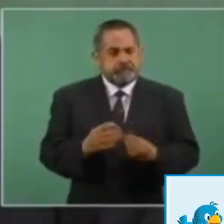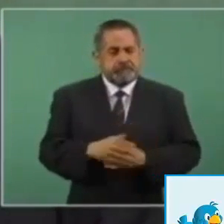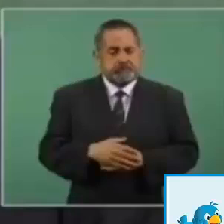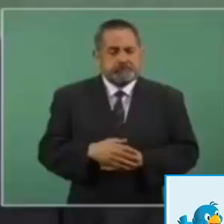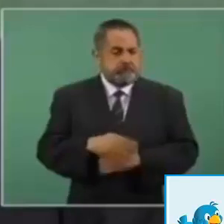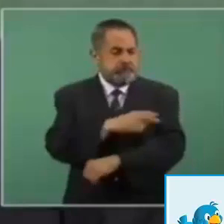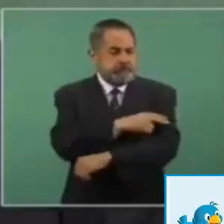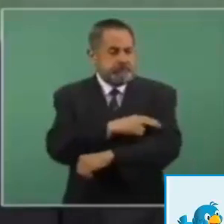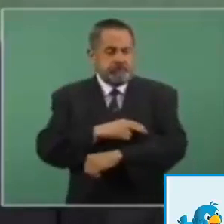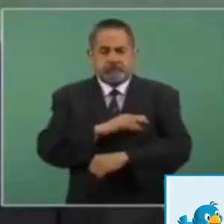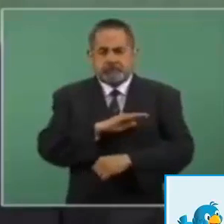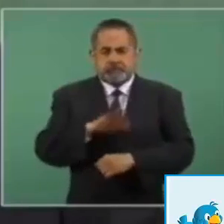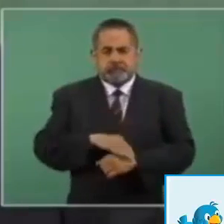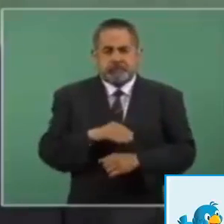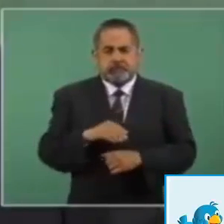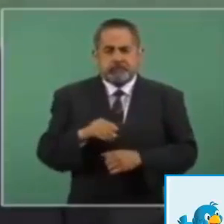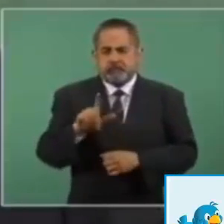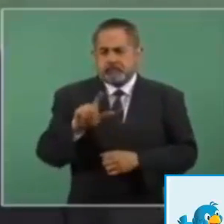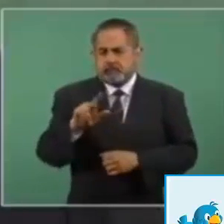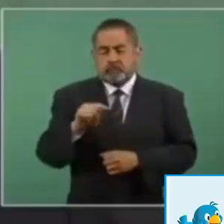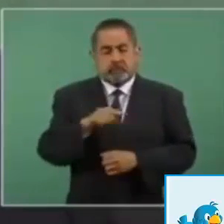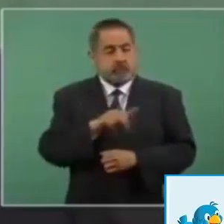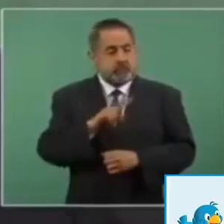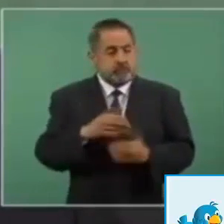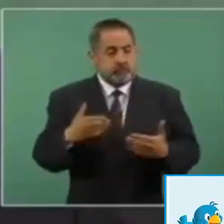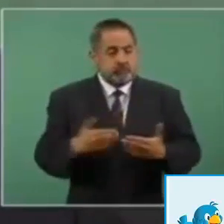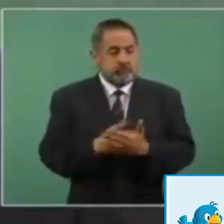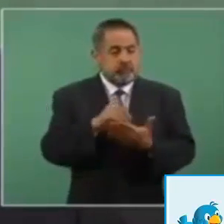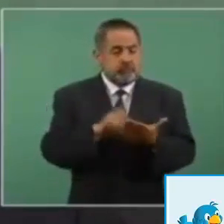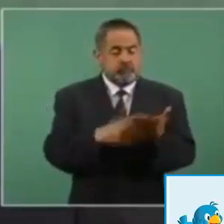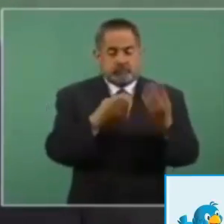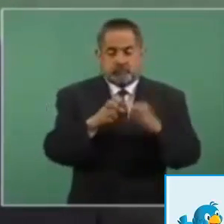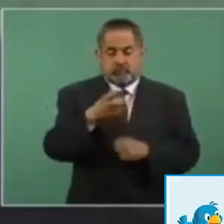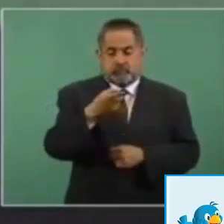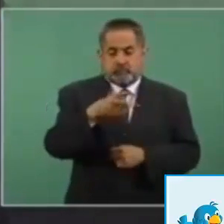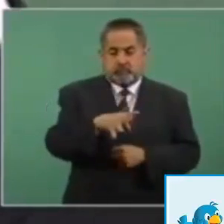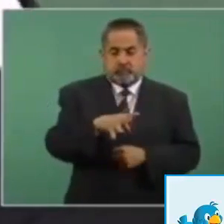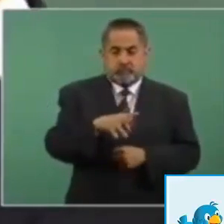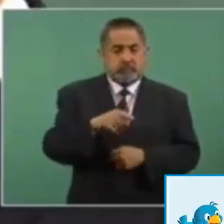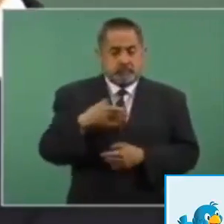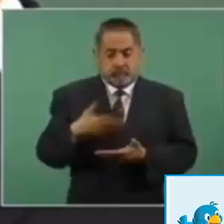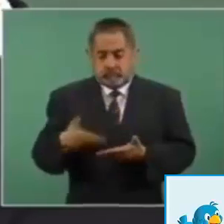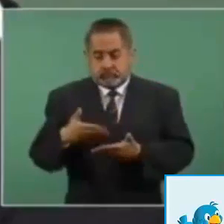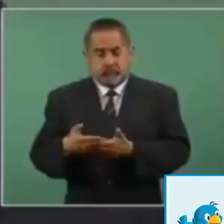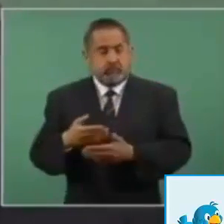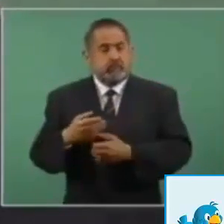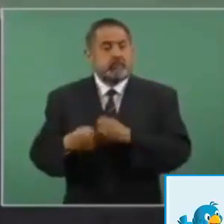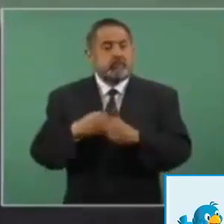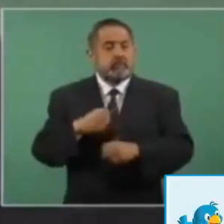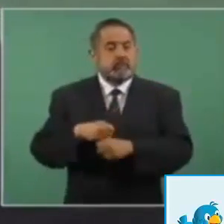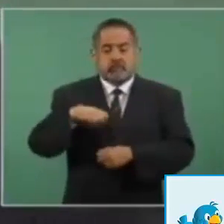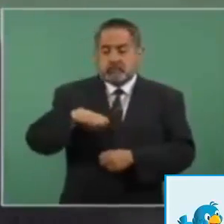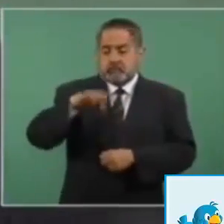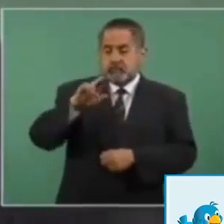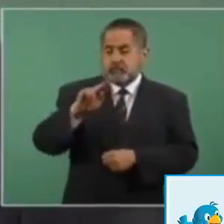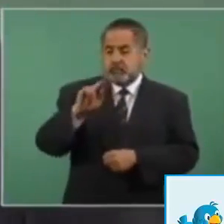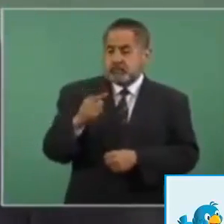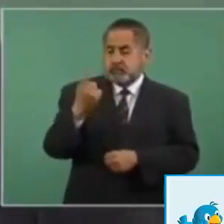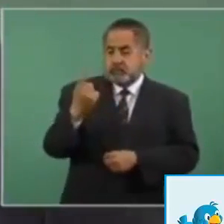Nació en 1939, tenía 81 años,